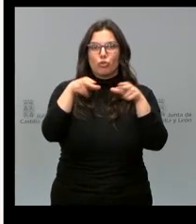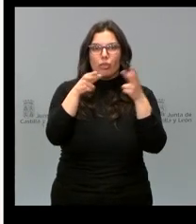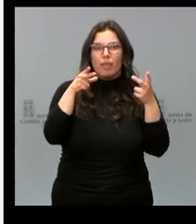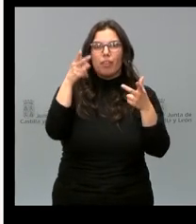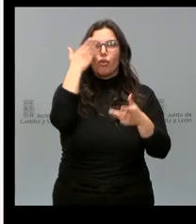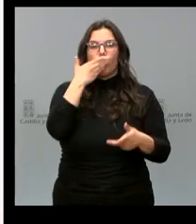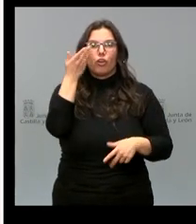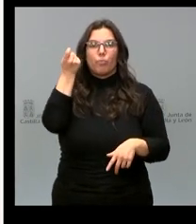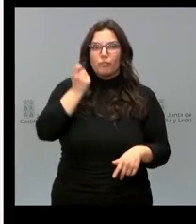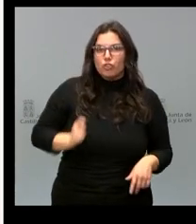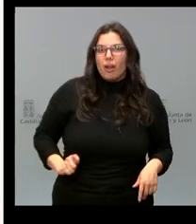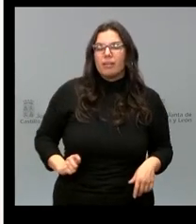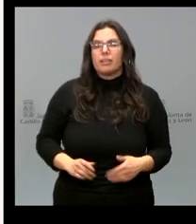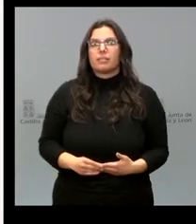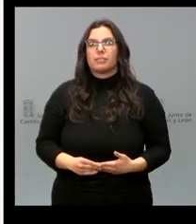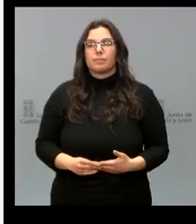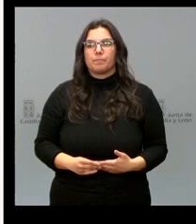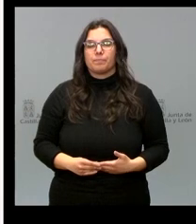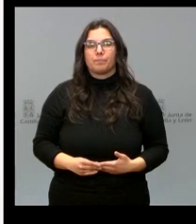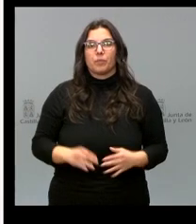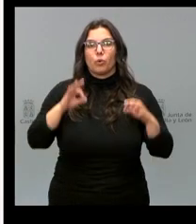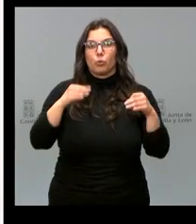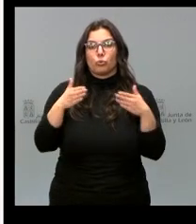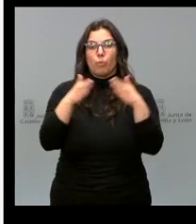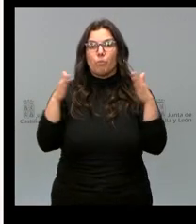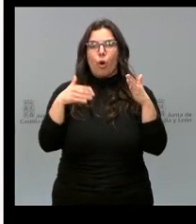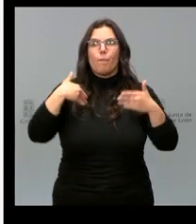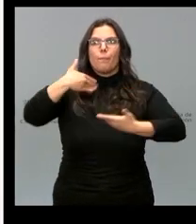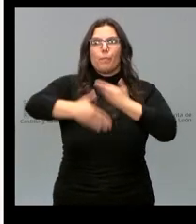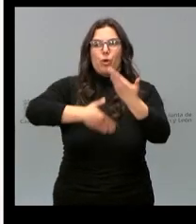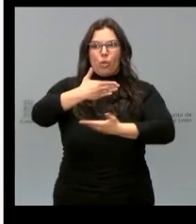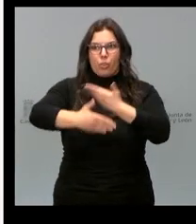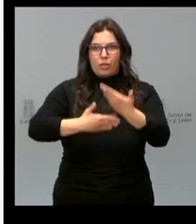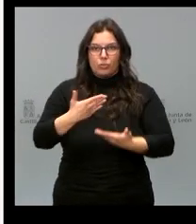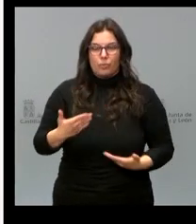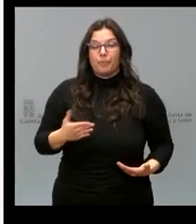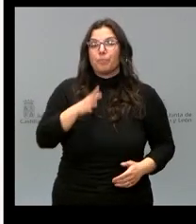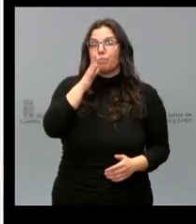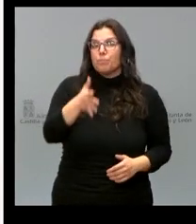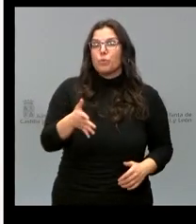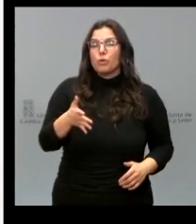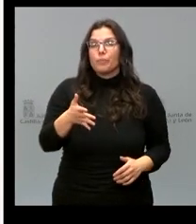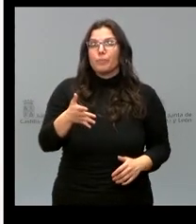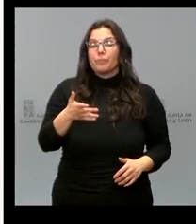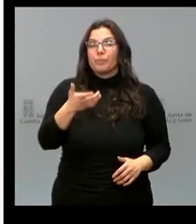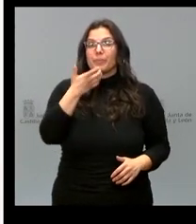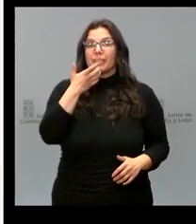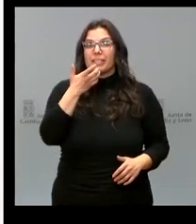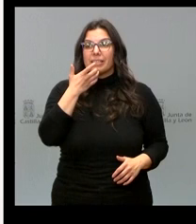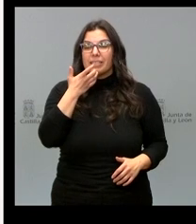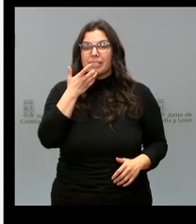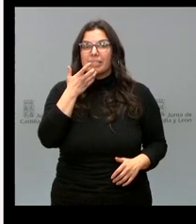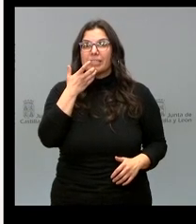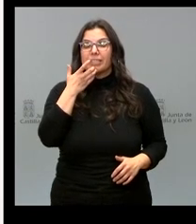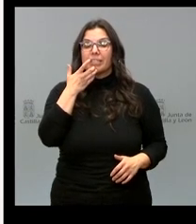colegios profesionales. Es el inicio de un proceso, porque si tiene un gran reto el